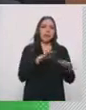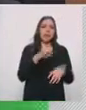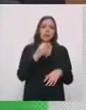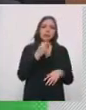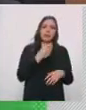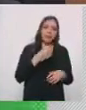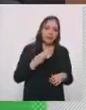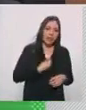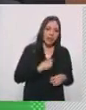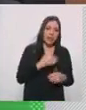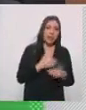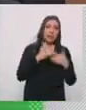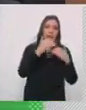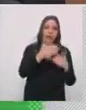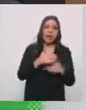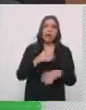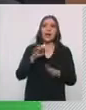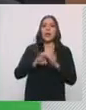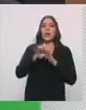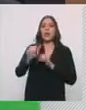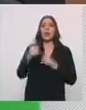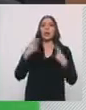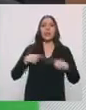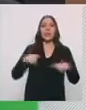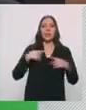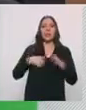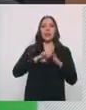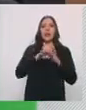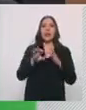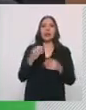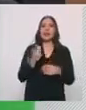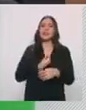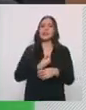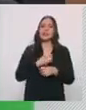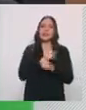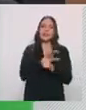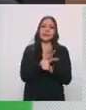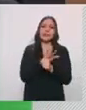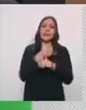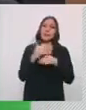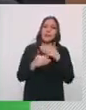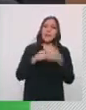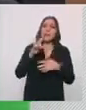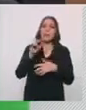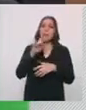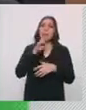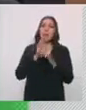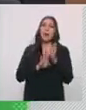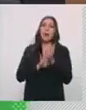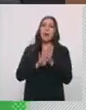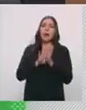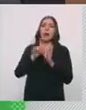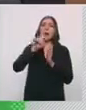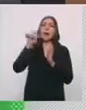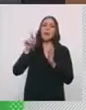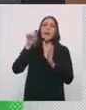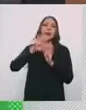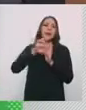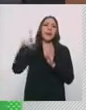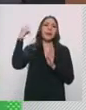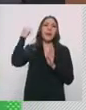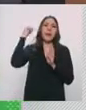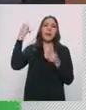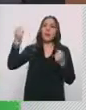en Tabasco le llegan las fuertes lluvias y pierden todo. ¿Cómo sacar adelante eso? ¿Cómo fortalecer esa